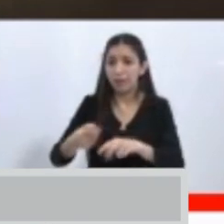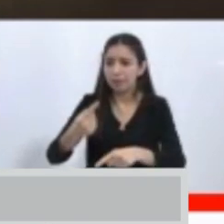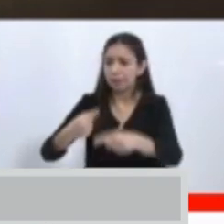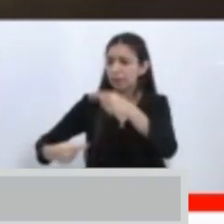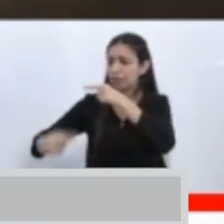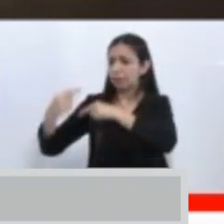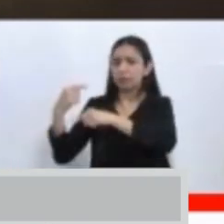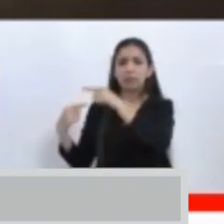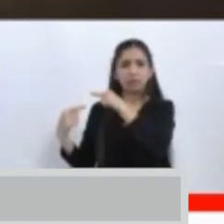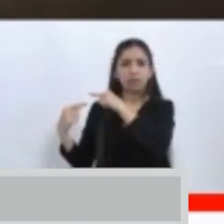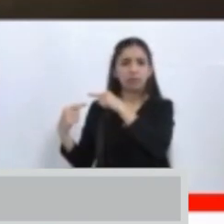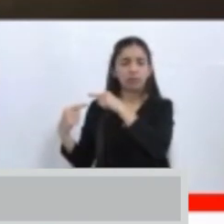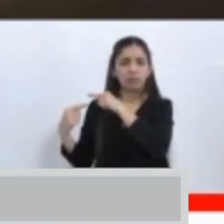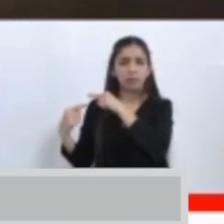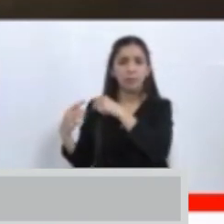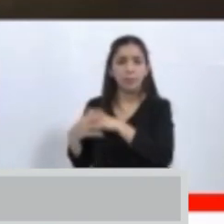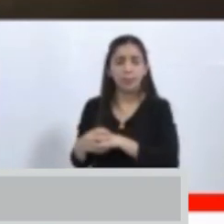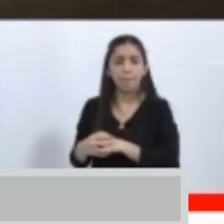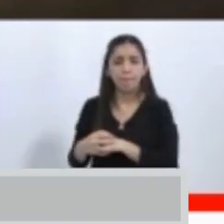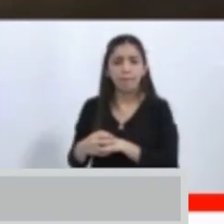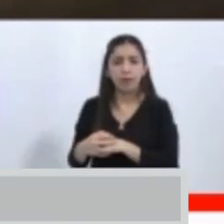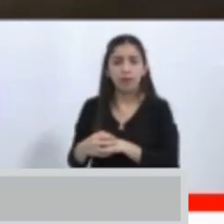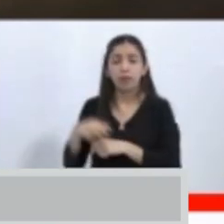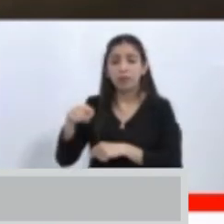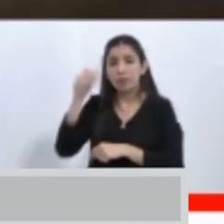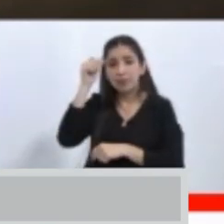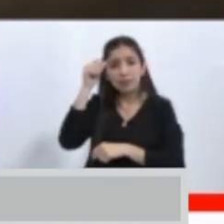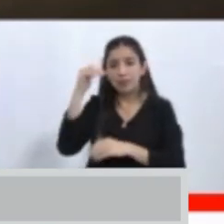entendiendo que cualquier tipo de retroceso